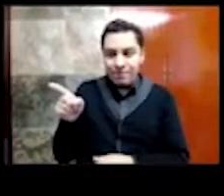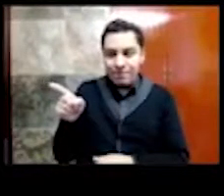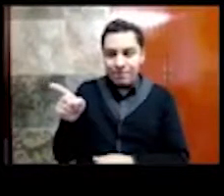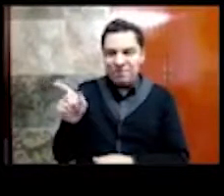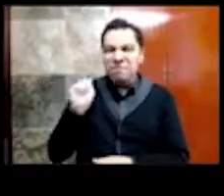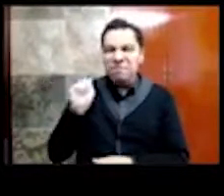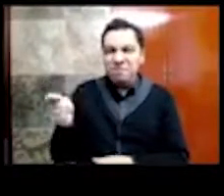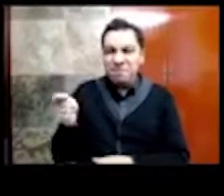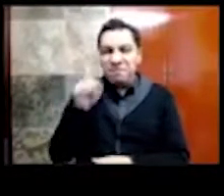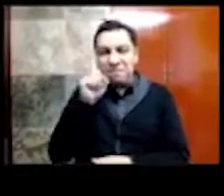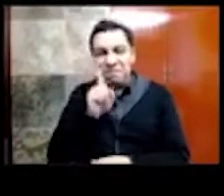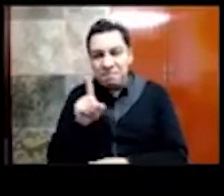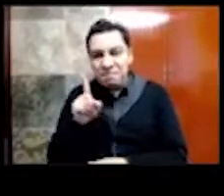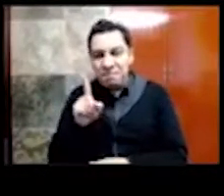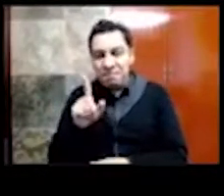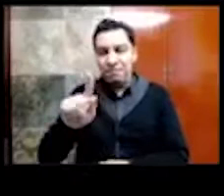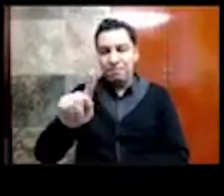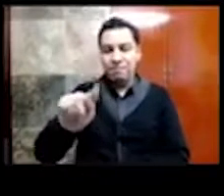Y